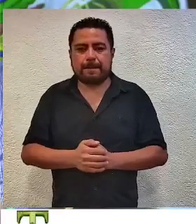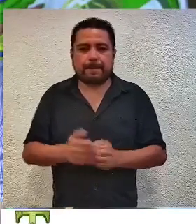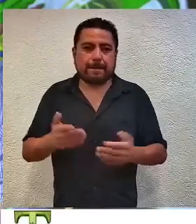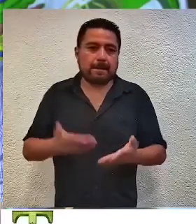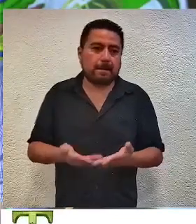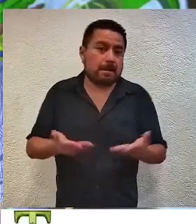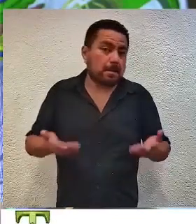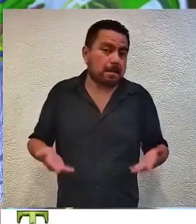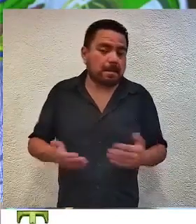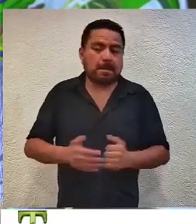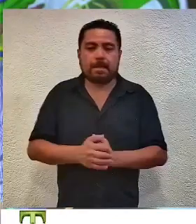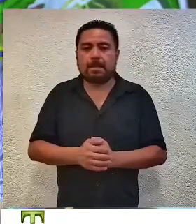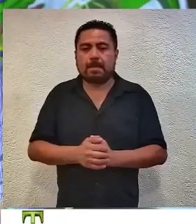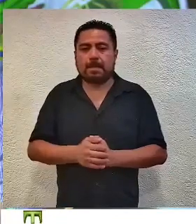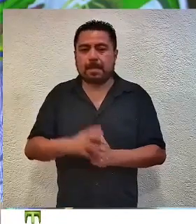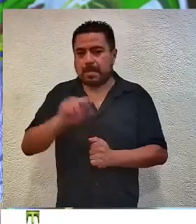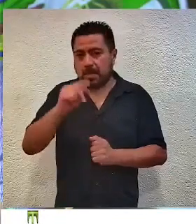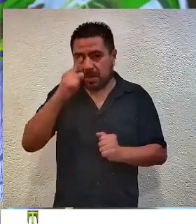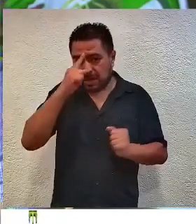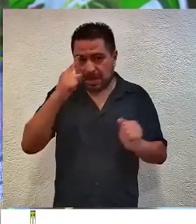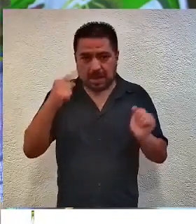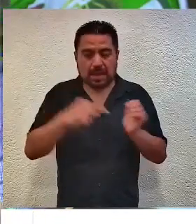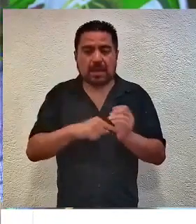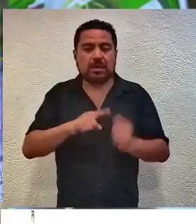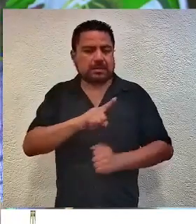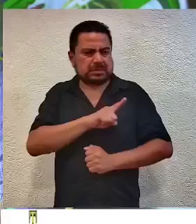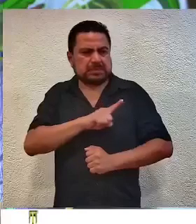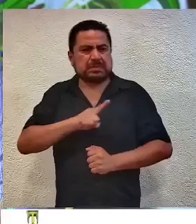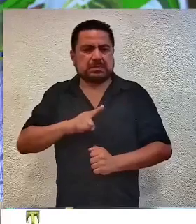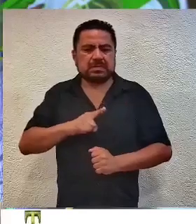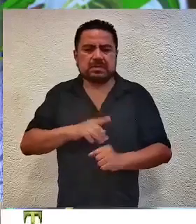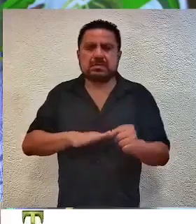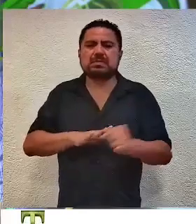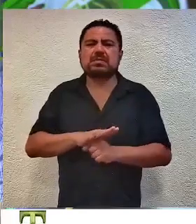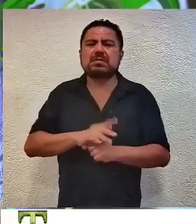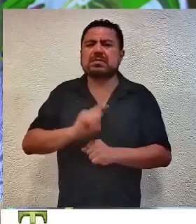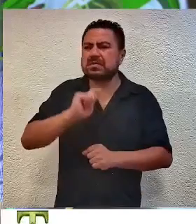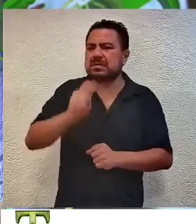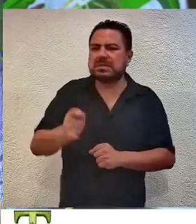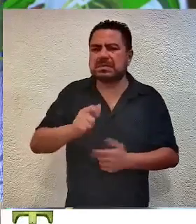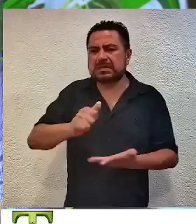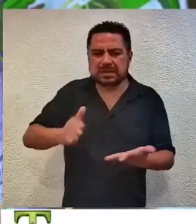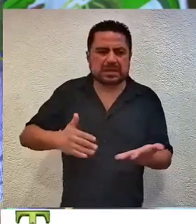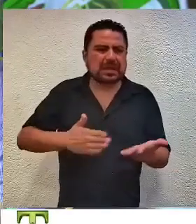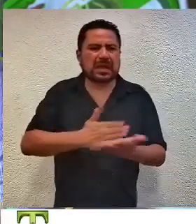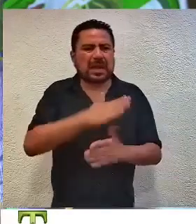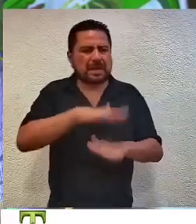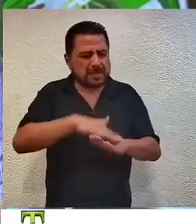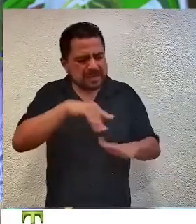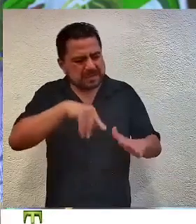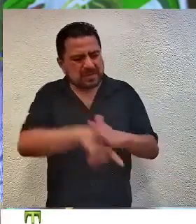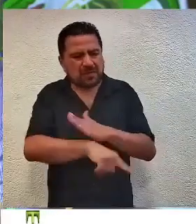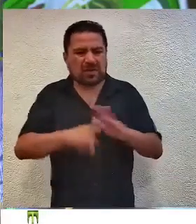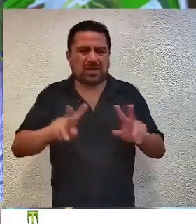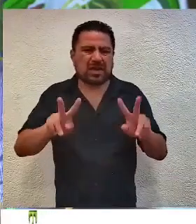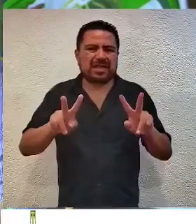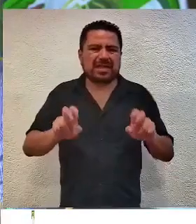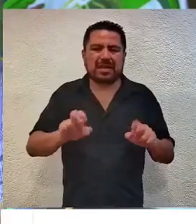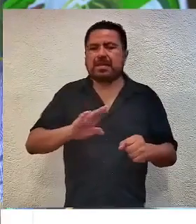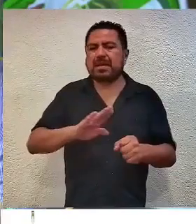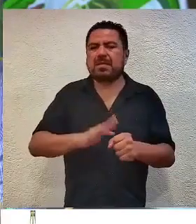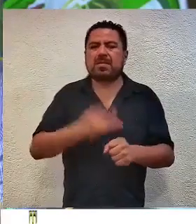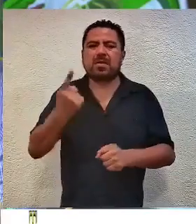Entonces, creo que no tendría caso entrar al fondo del asunto,